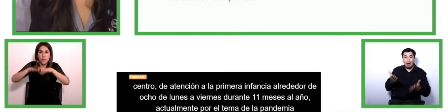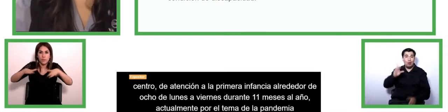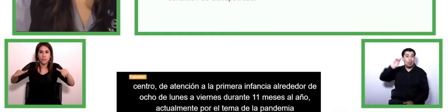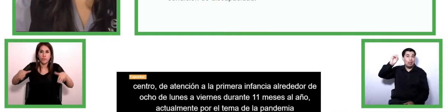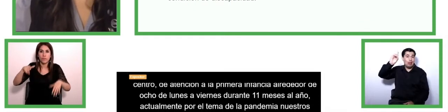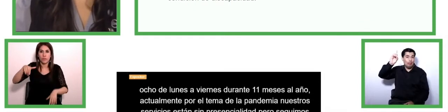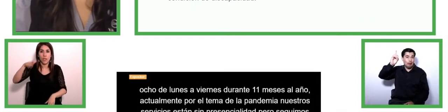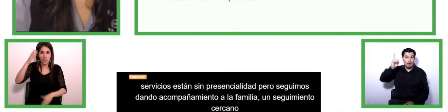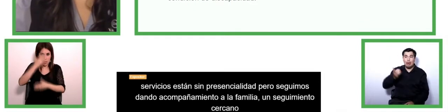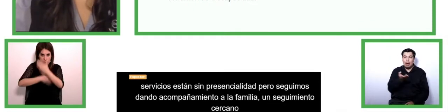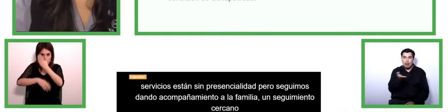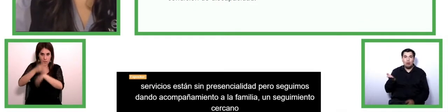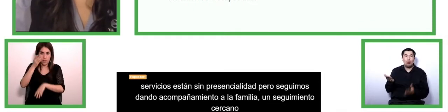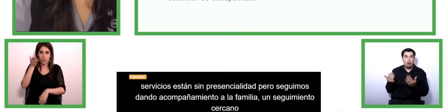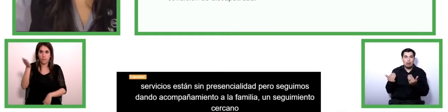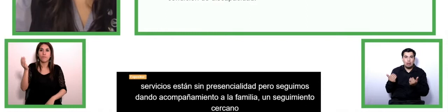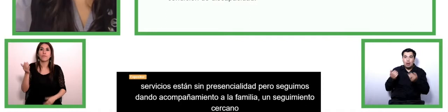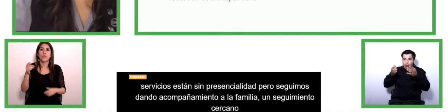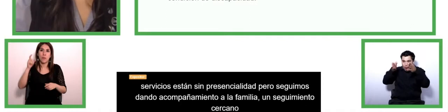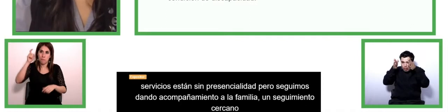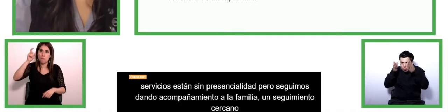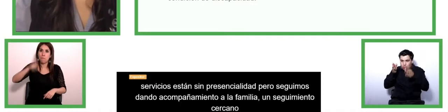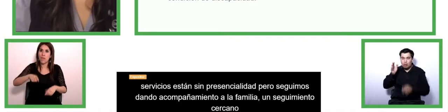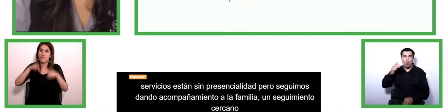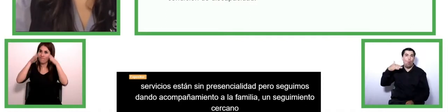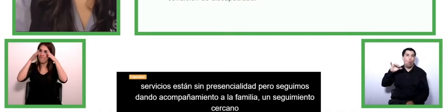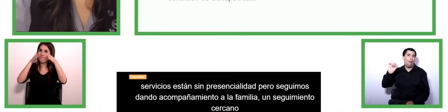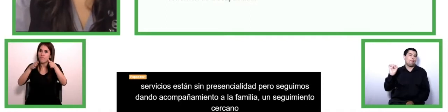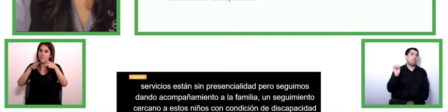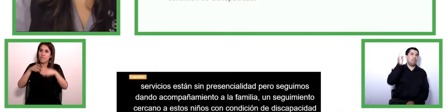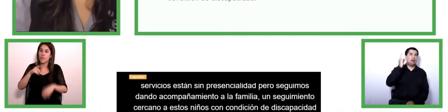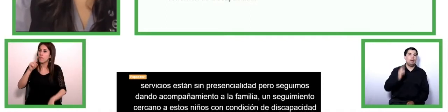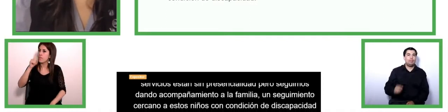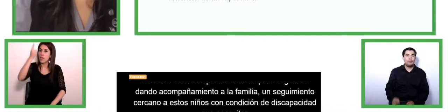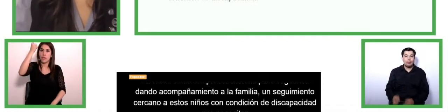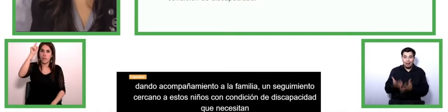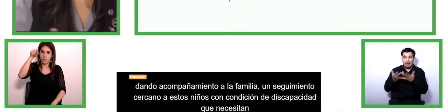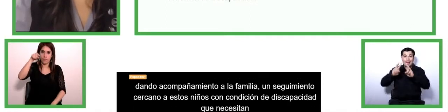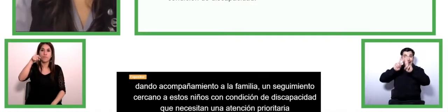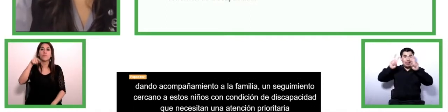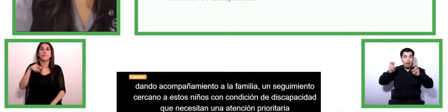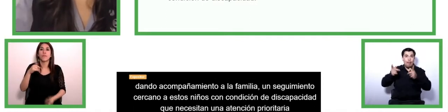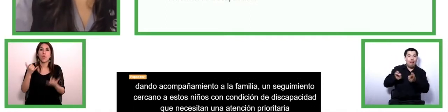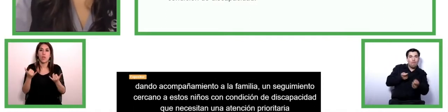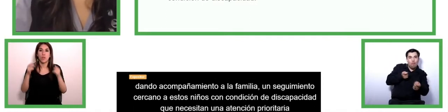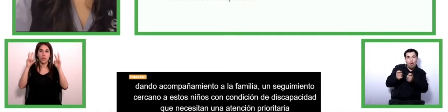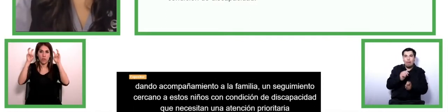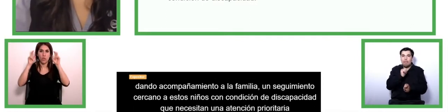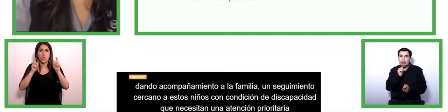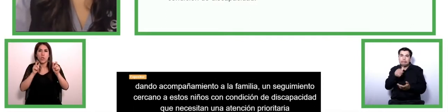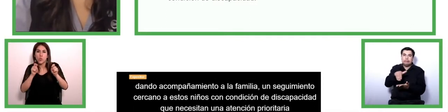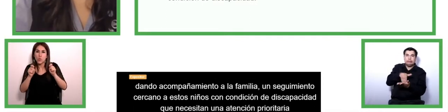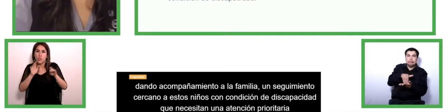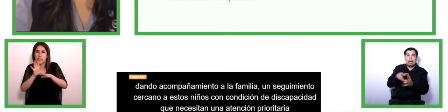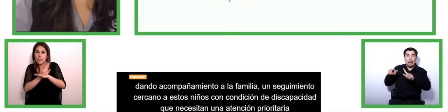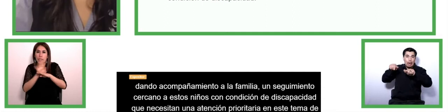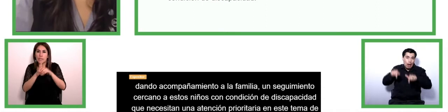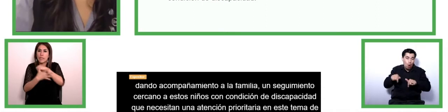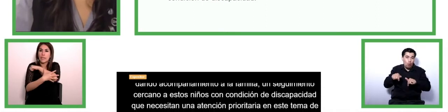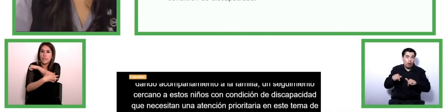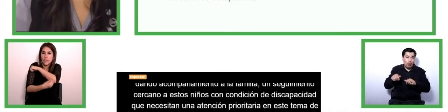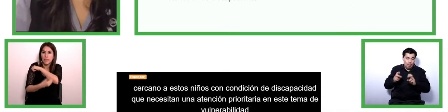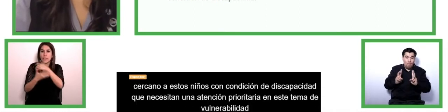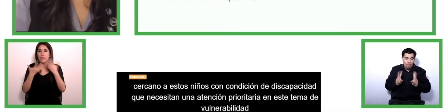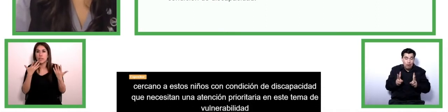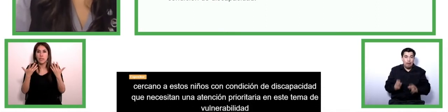con condición de discapacidad que necesitan una atención prioritaria en este tema de vulnerabilidad que estamos